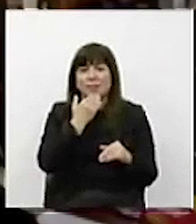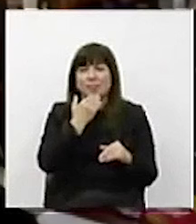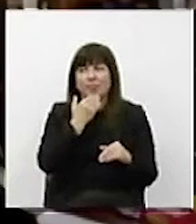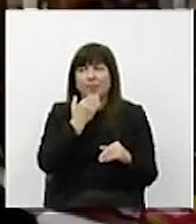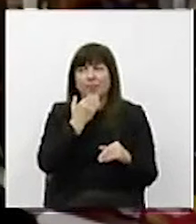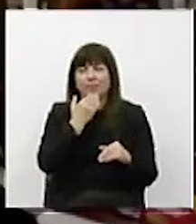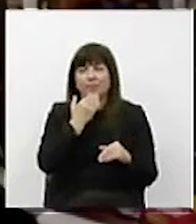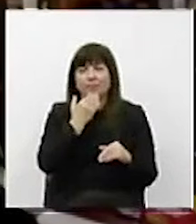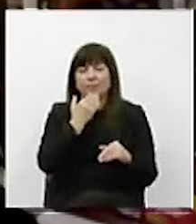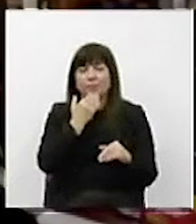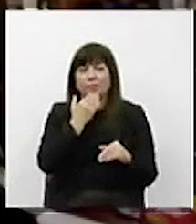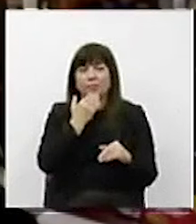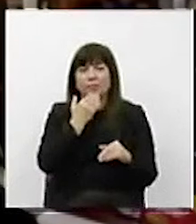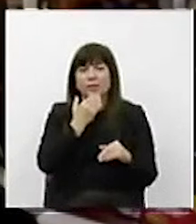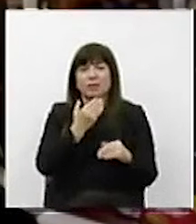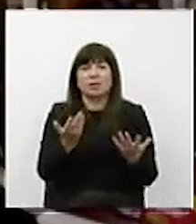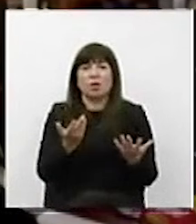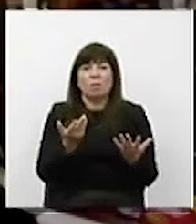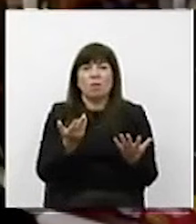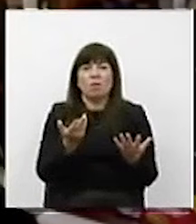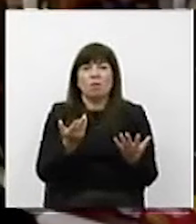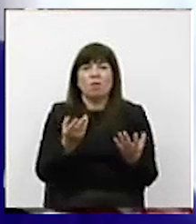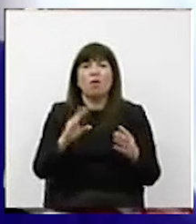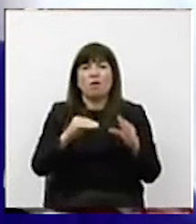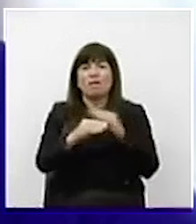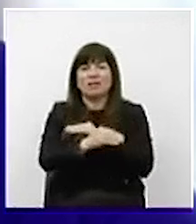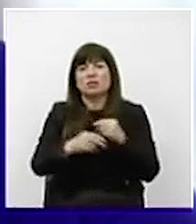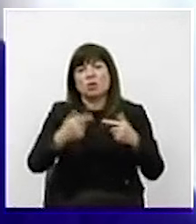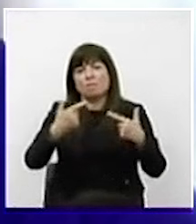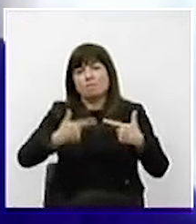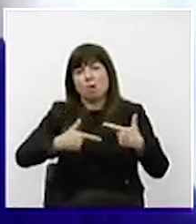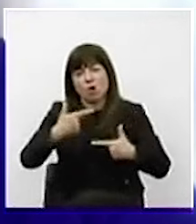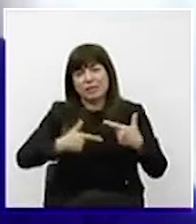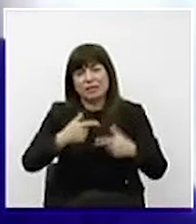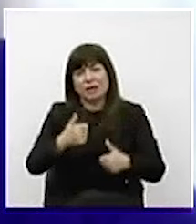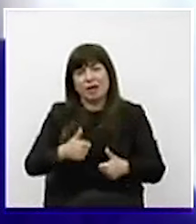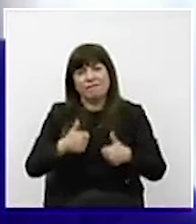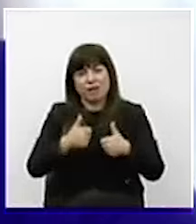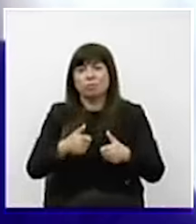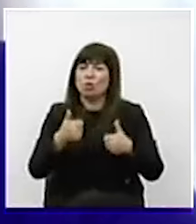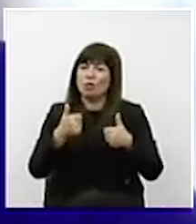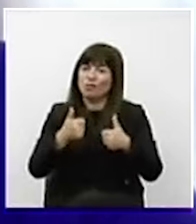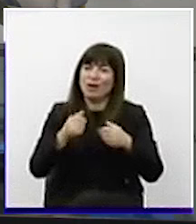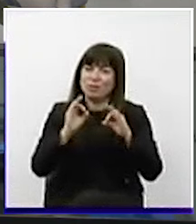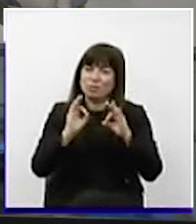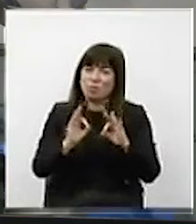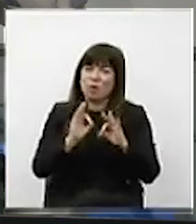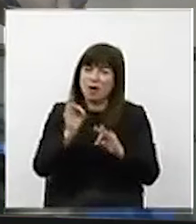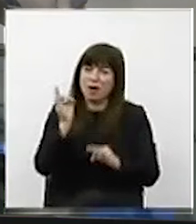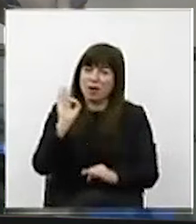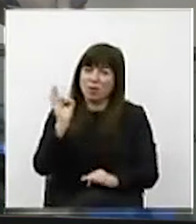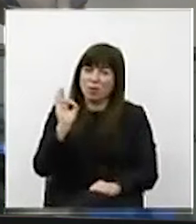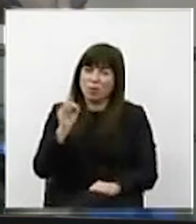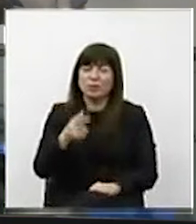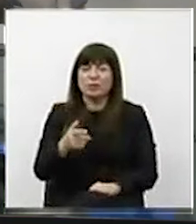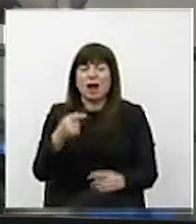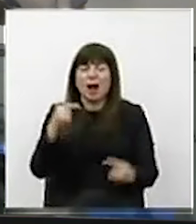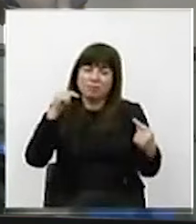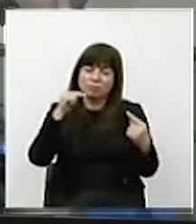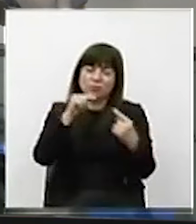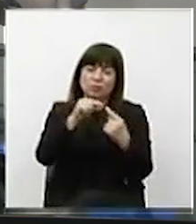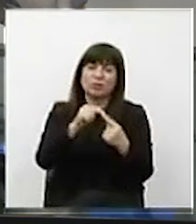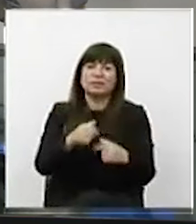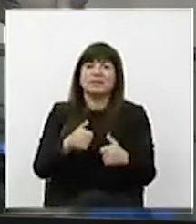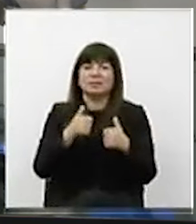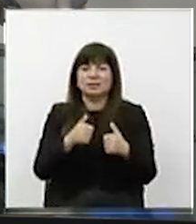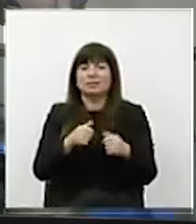la convivencia civilizada desde un punto de vista político. Y muy buena la tu reunión, y creo que esto justamente